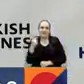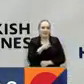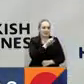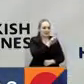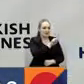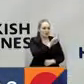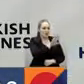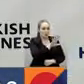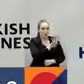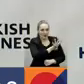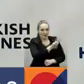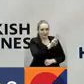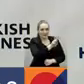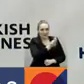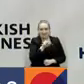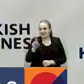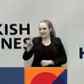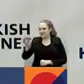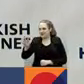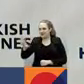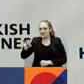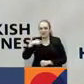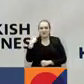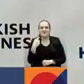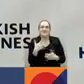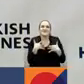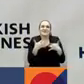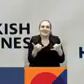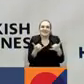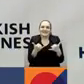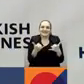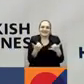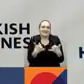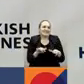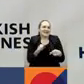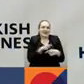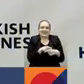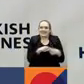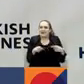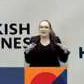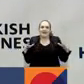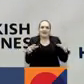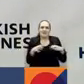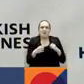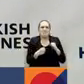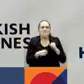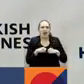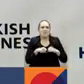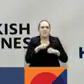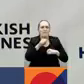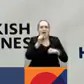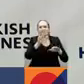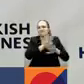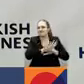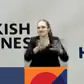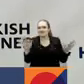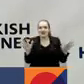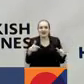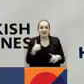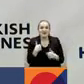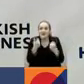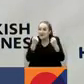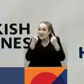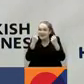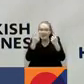147/145. Estoy muy feliz, esta era el final que esperábamos para una muy buena semana que tuvo mi equipo. No soy capaz de entender lo que